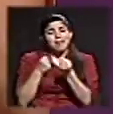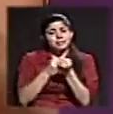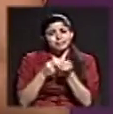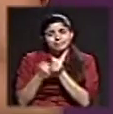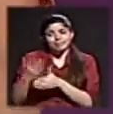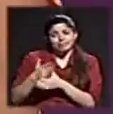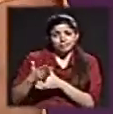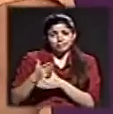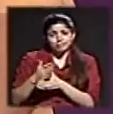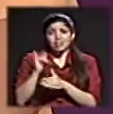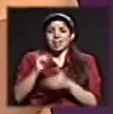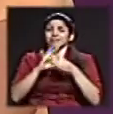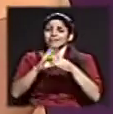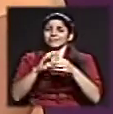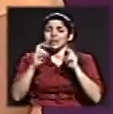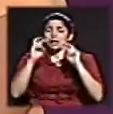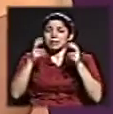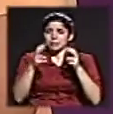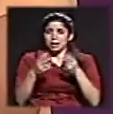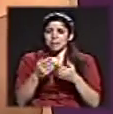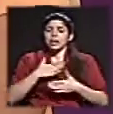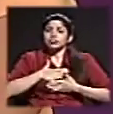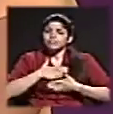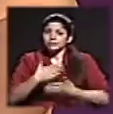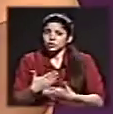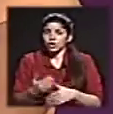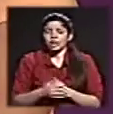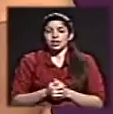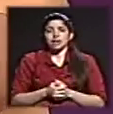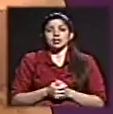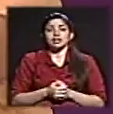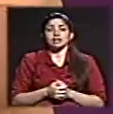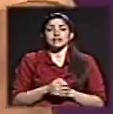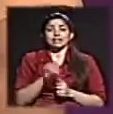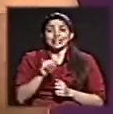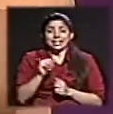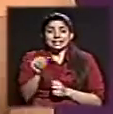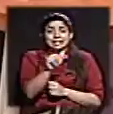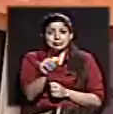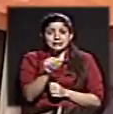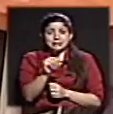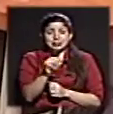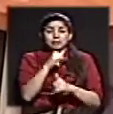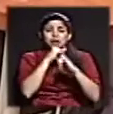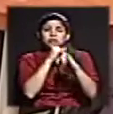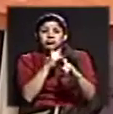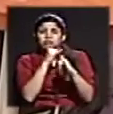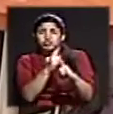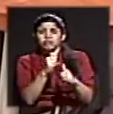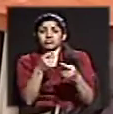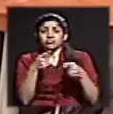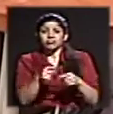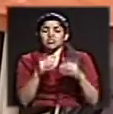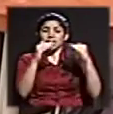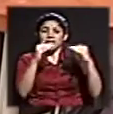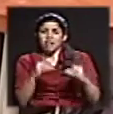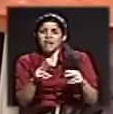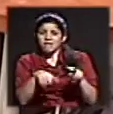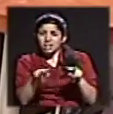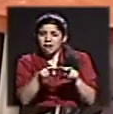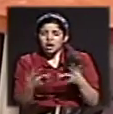otras. Bueno, eso tiene que ver con el tema de la sororidad y esos mismos acusaciones, ¿verdad? Y